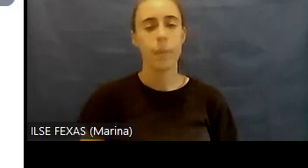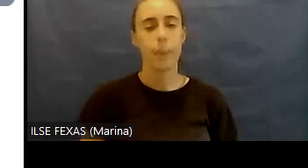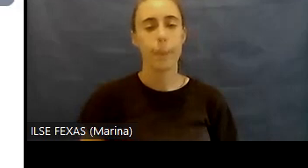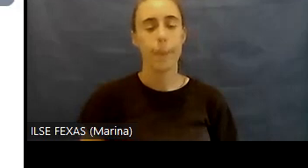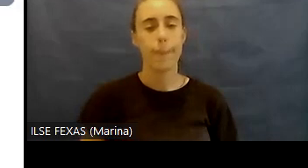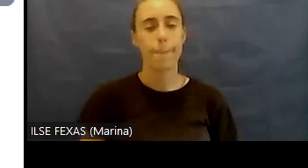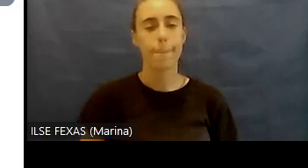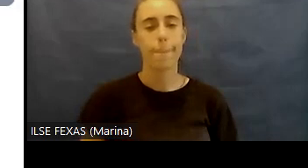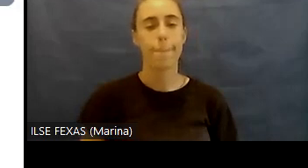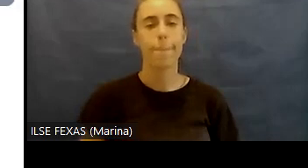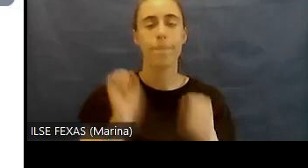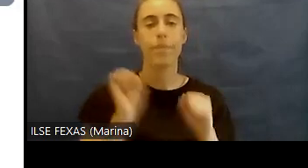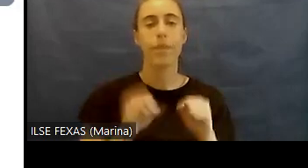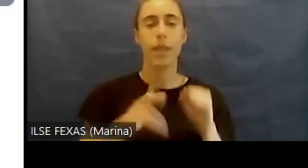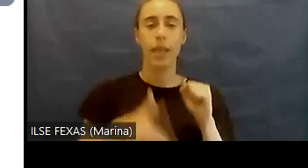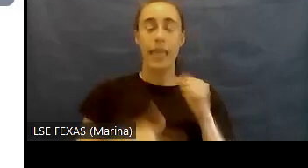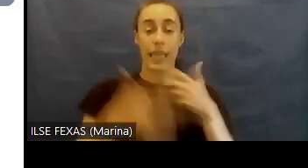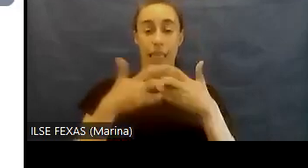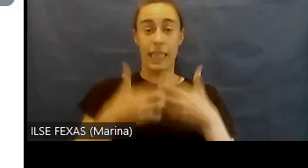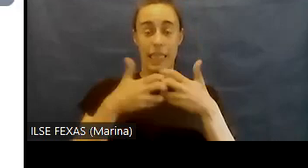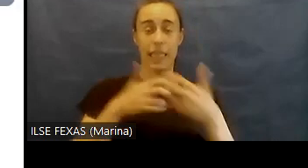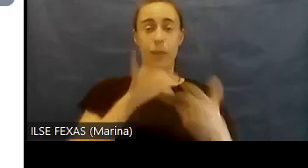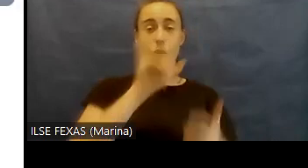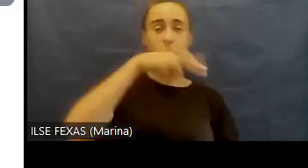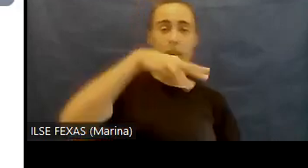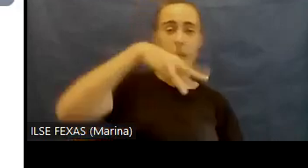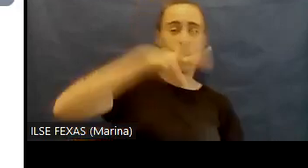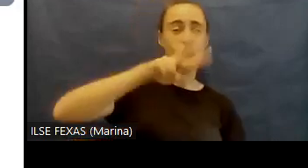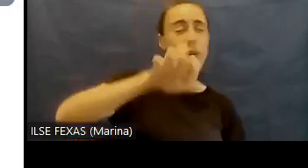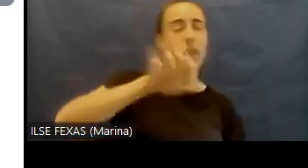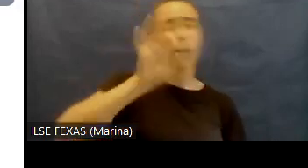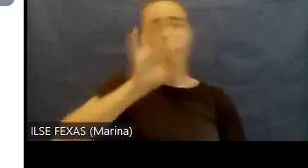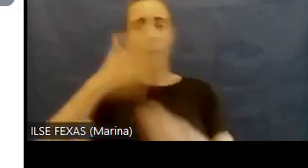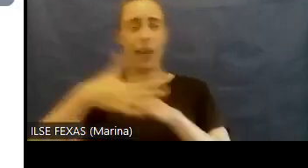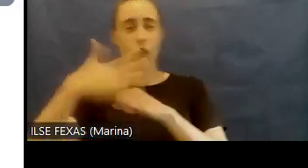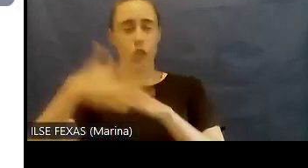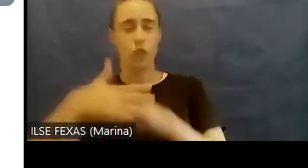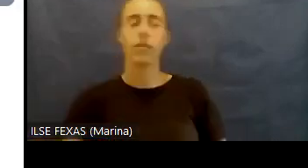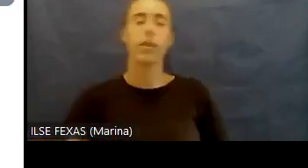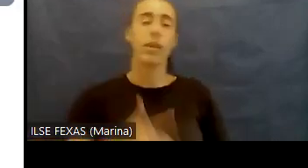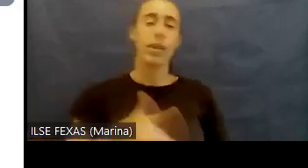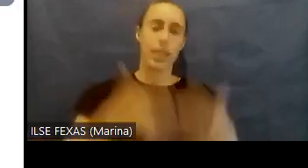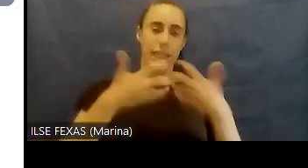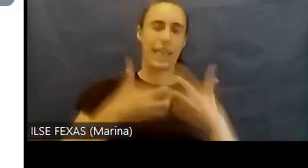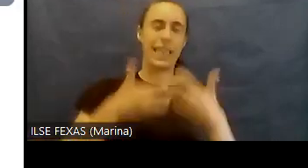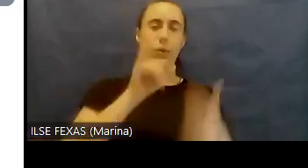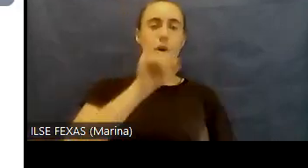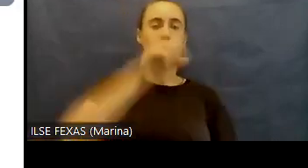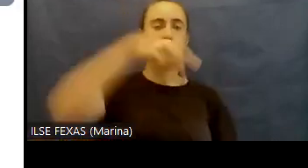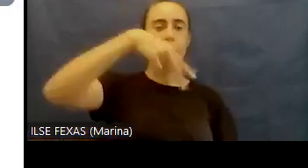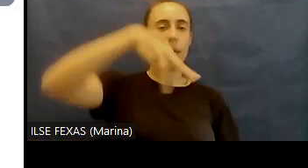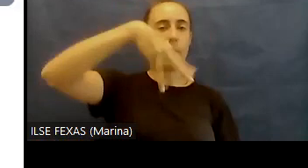Vale, y a nivel digestivo, dice el Immune o el de melocotón. A nivel digestivo, el Immune por el